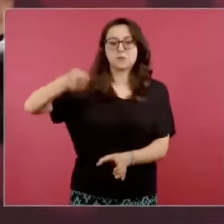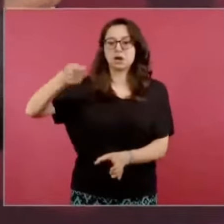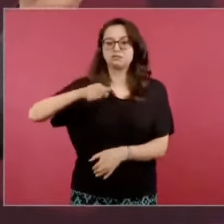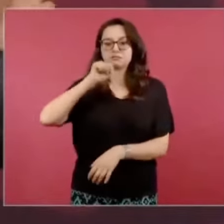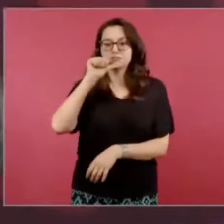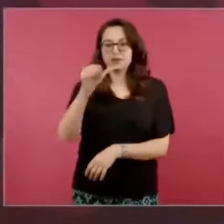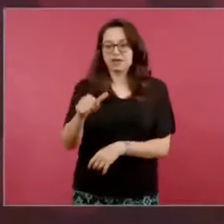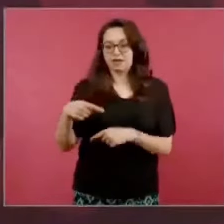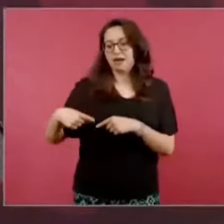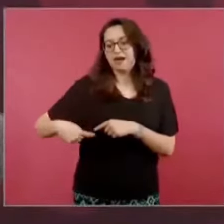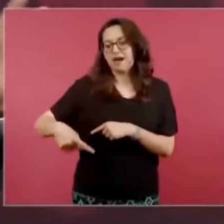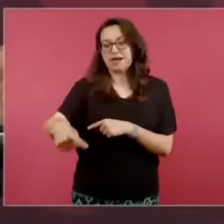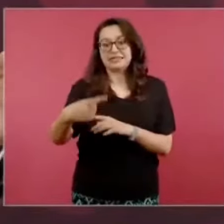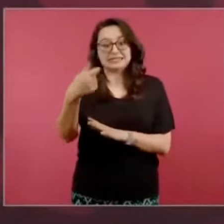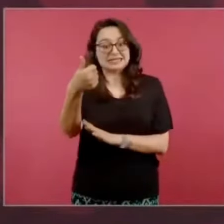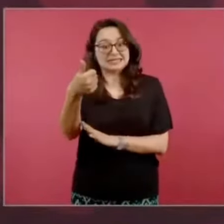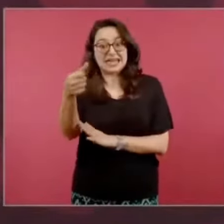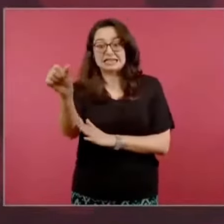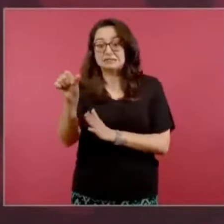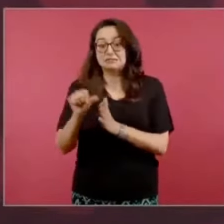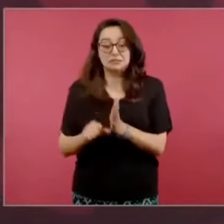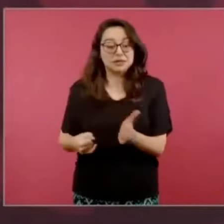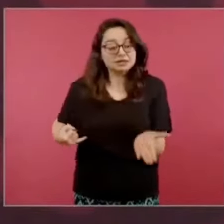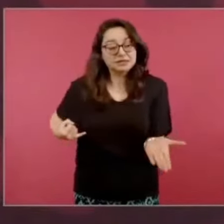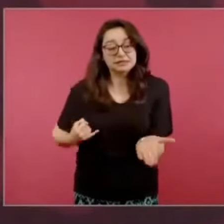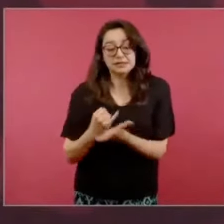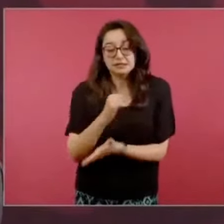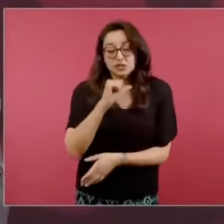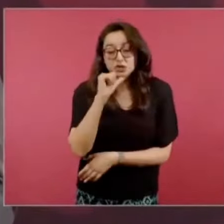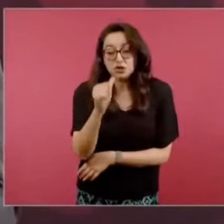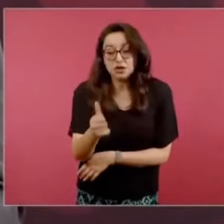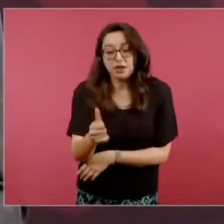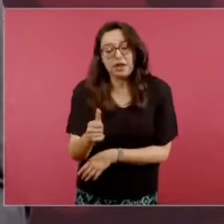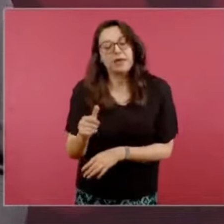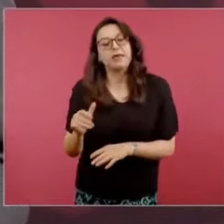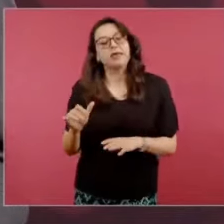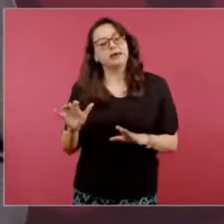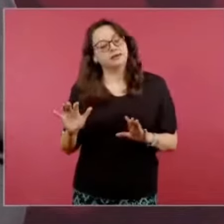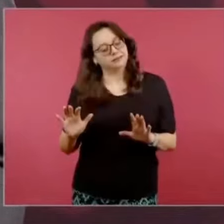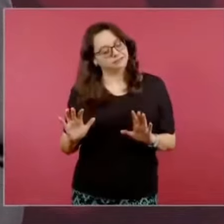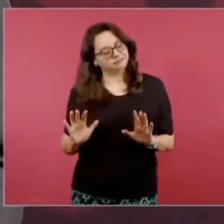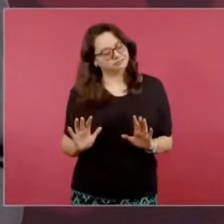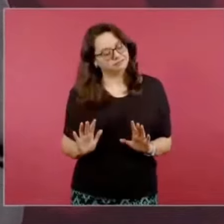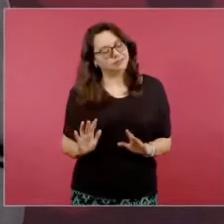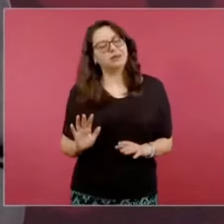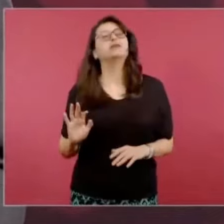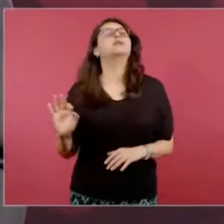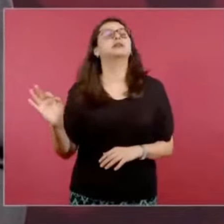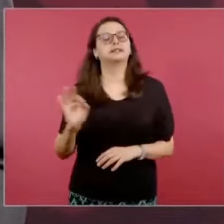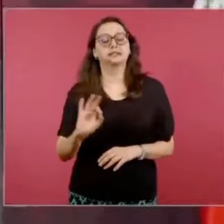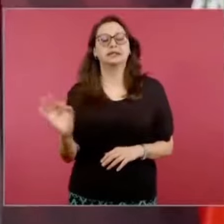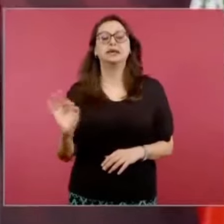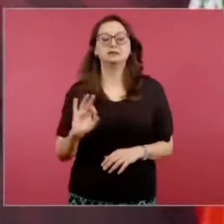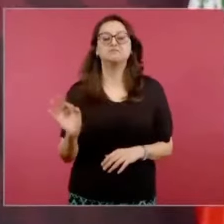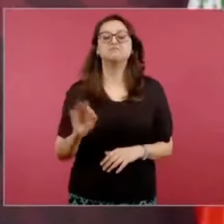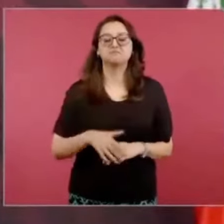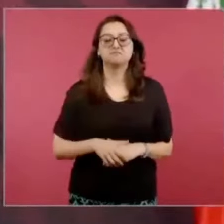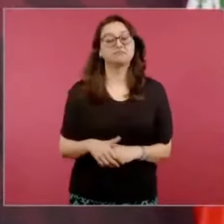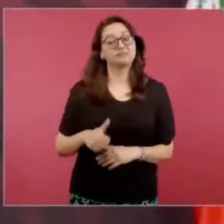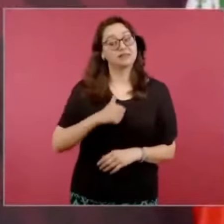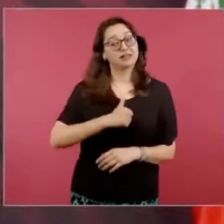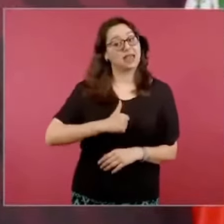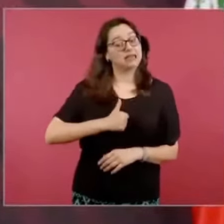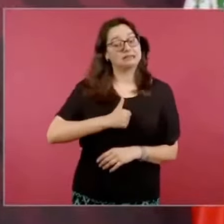pues muy lamentable y